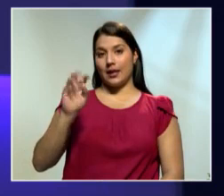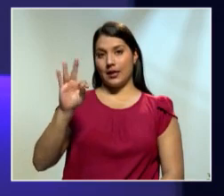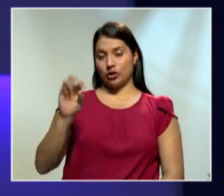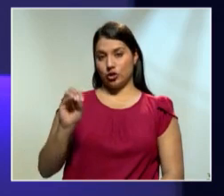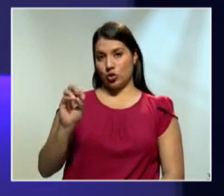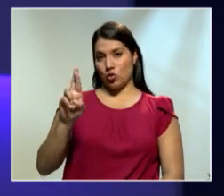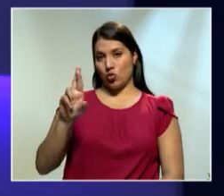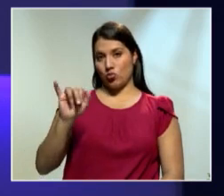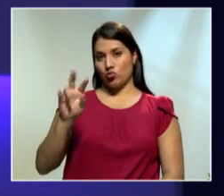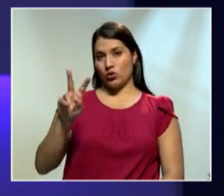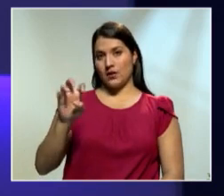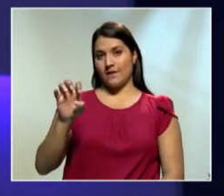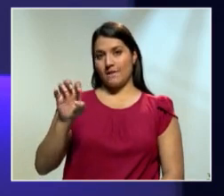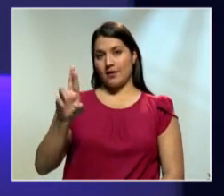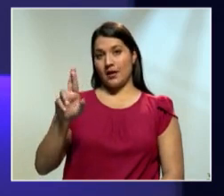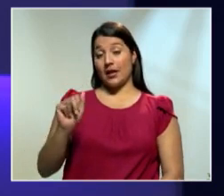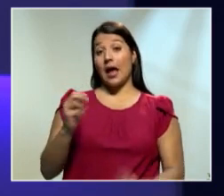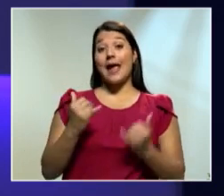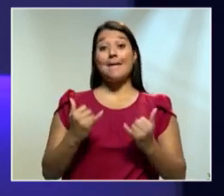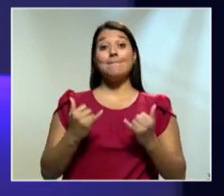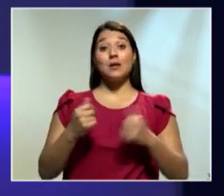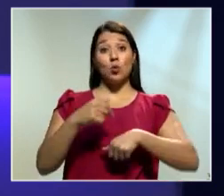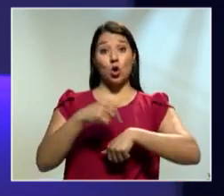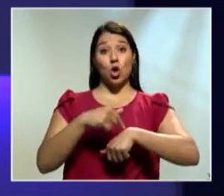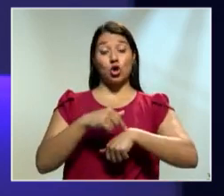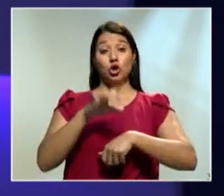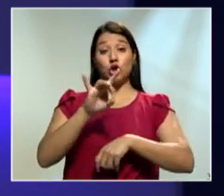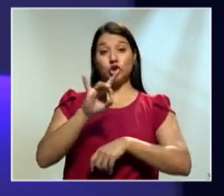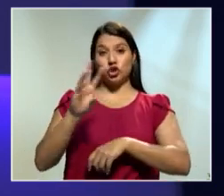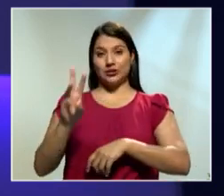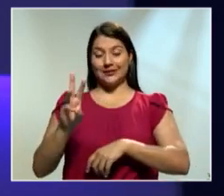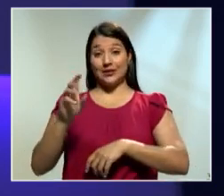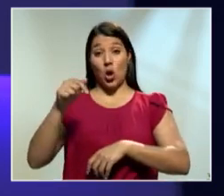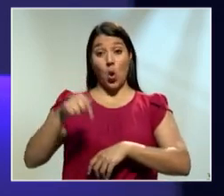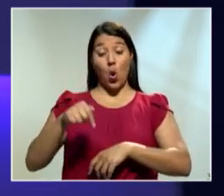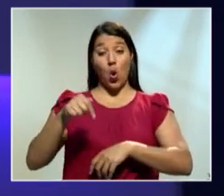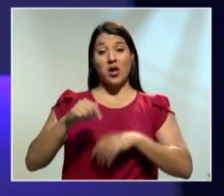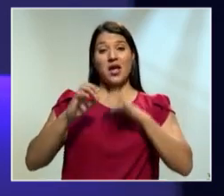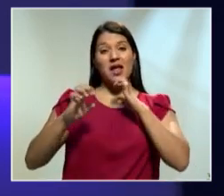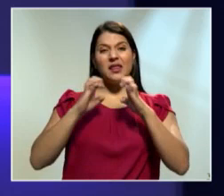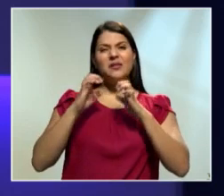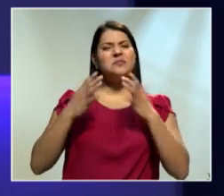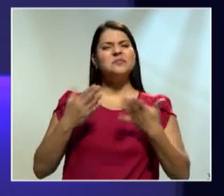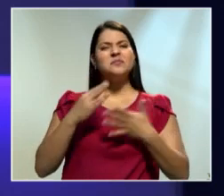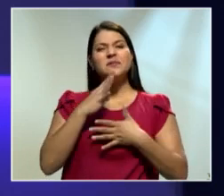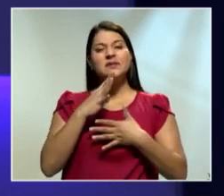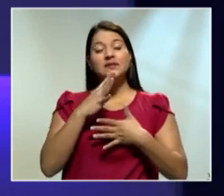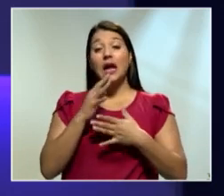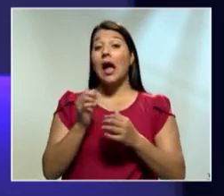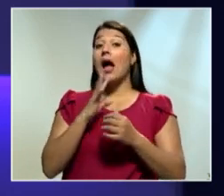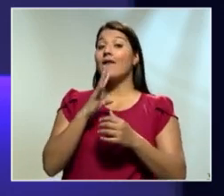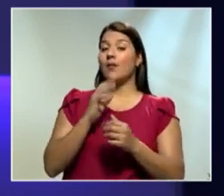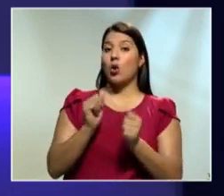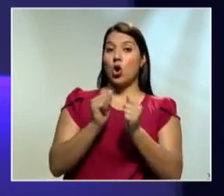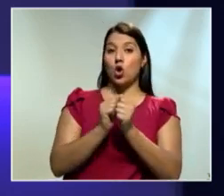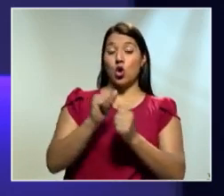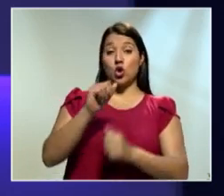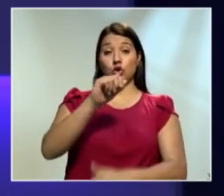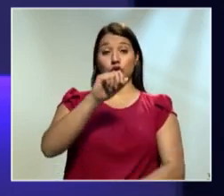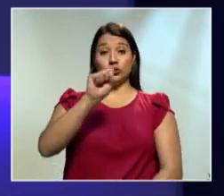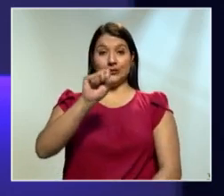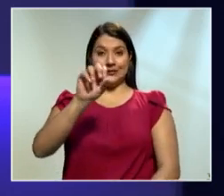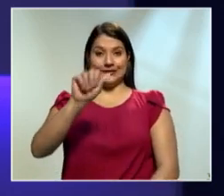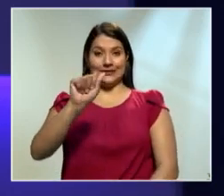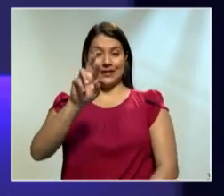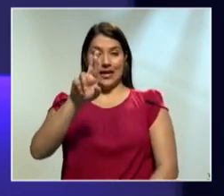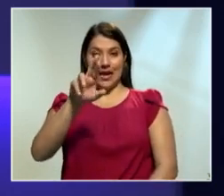las 8:06 de la noche. En nuestra entrevista de hoy vamos a conversar con Sara Cognuk González, una